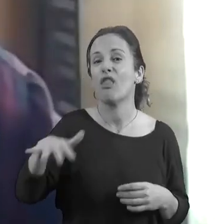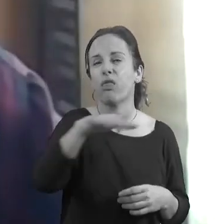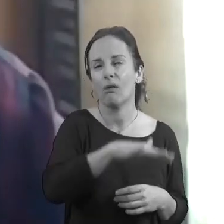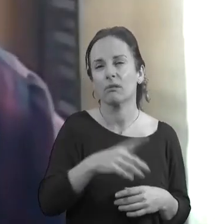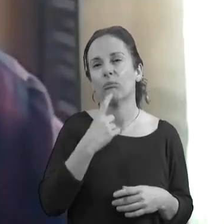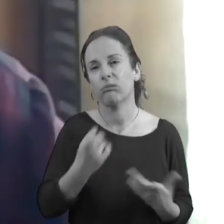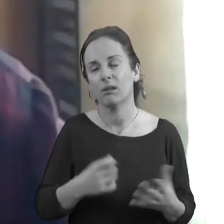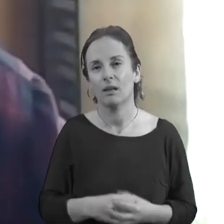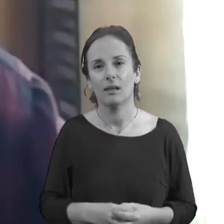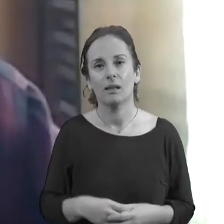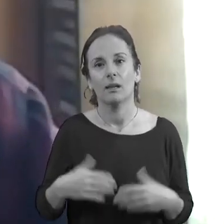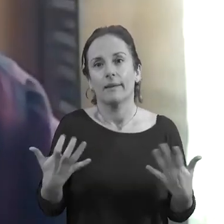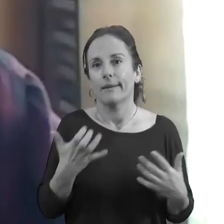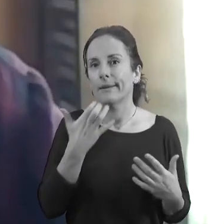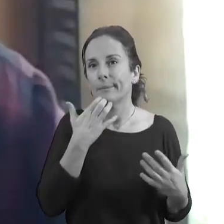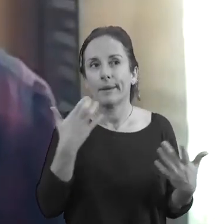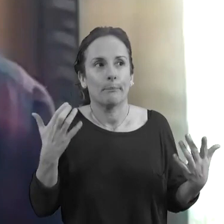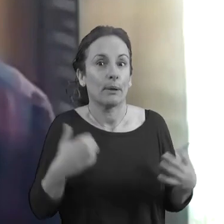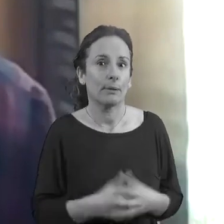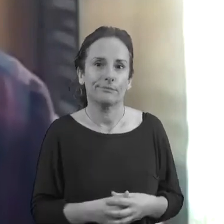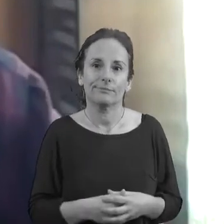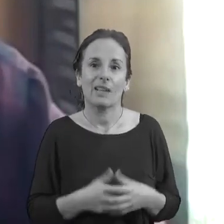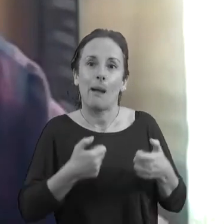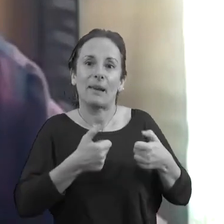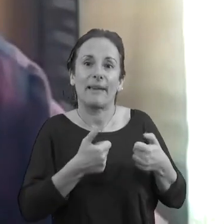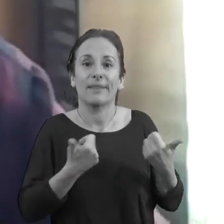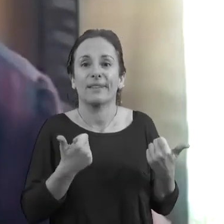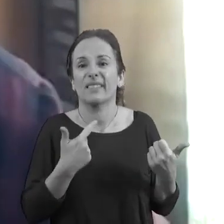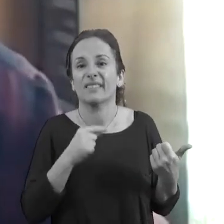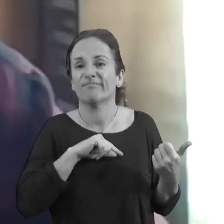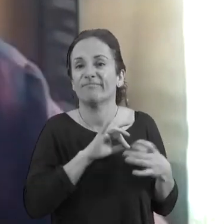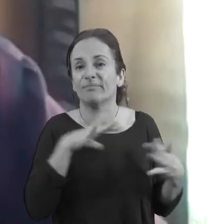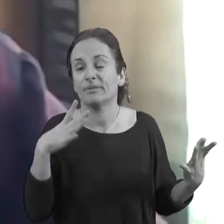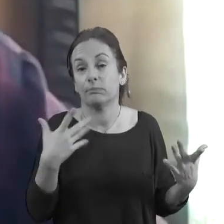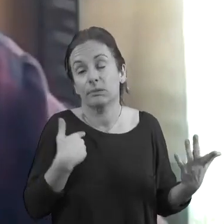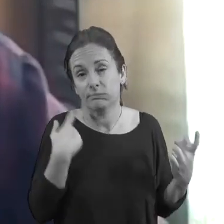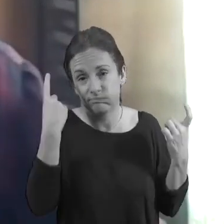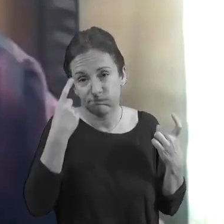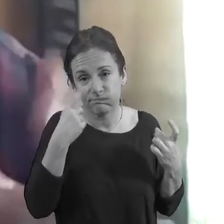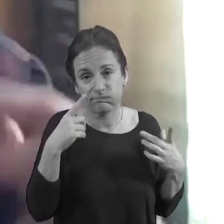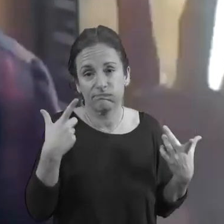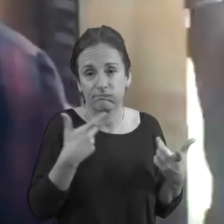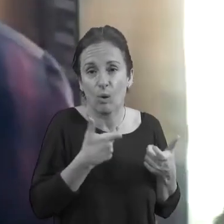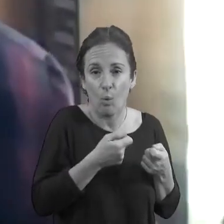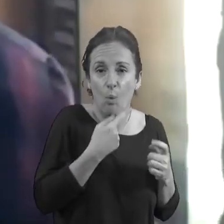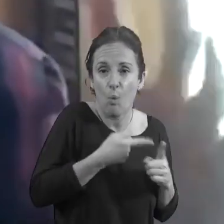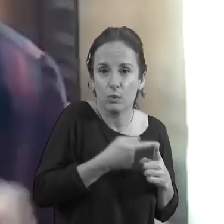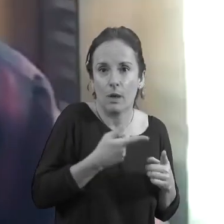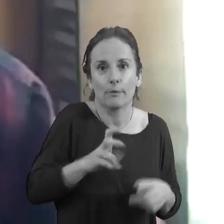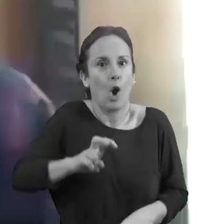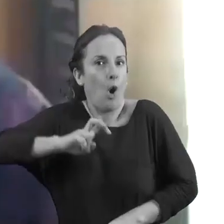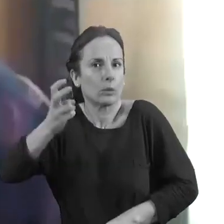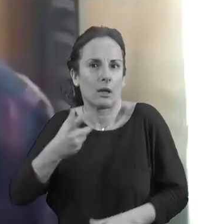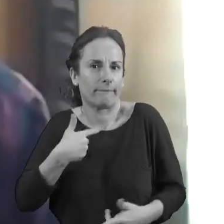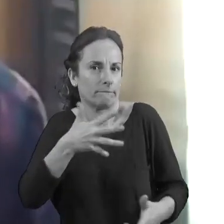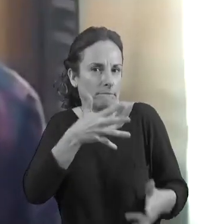complicado, ¿no? Yo tengo amigas que dicen, pues que las aplicaciones, bueno, nos tendremos que poner a ello, ¿no? Pero no les parecen tan sencillas. Otras que están súper lanzadas a las